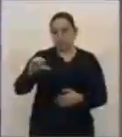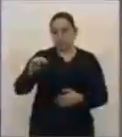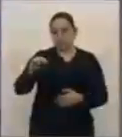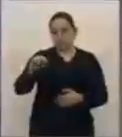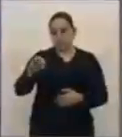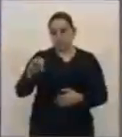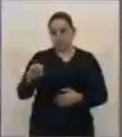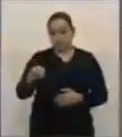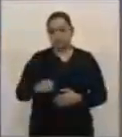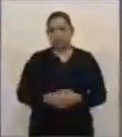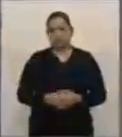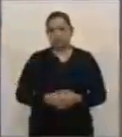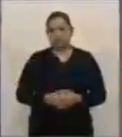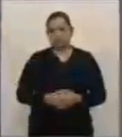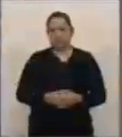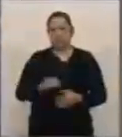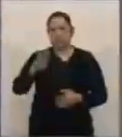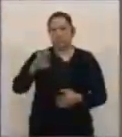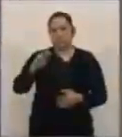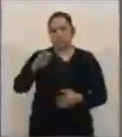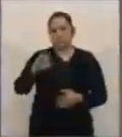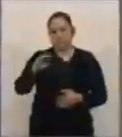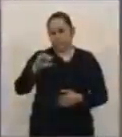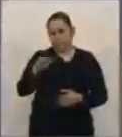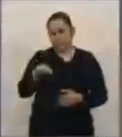Alexander Mora Venancio,